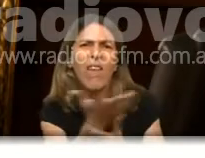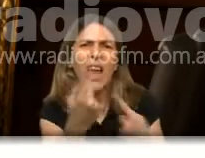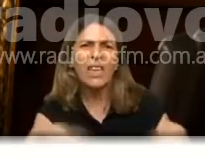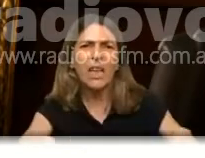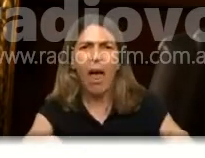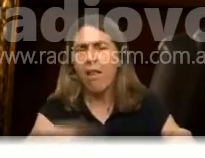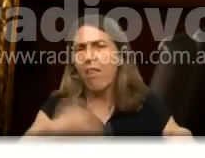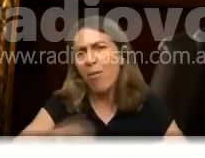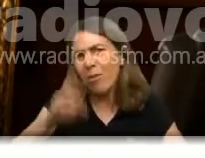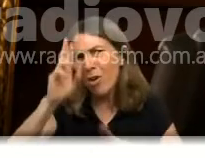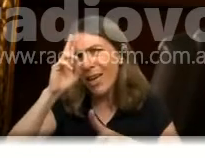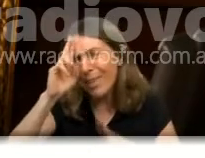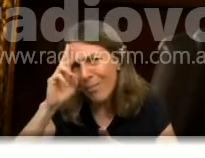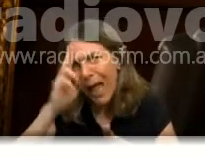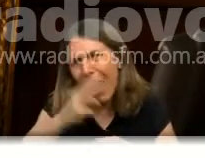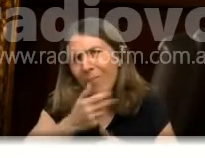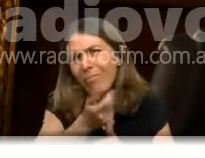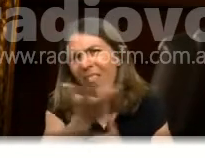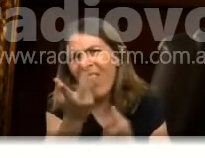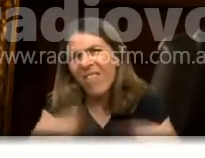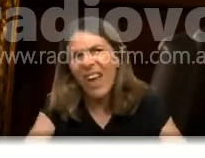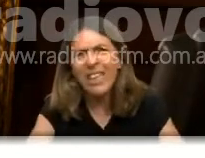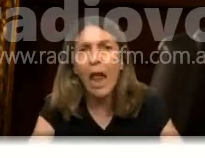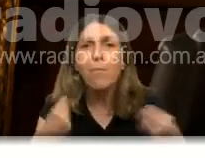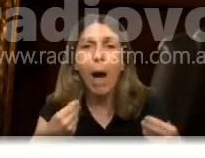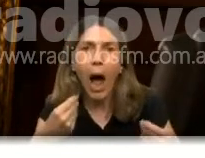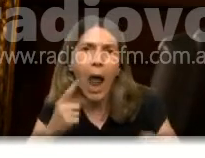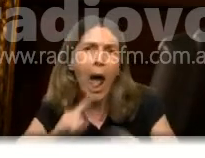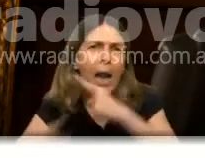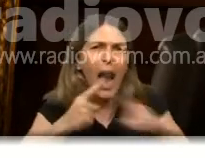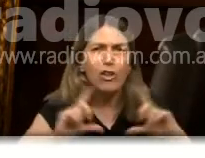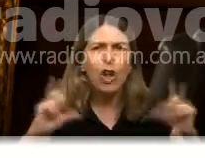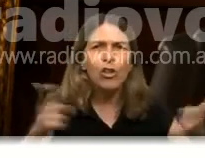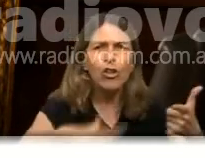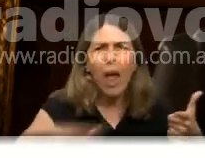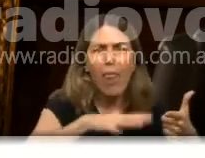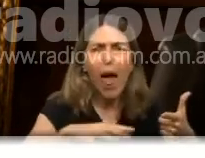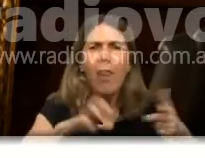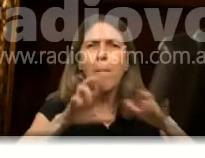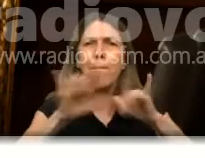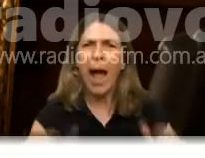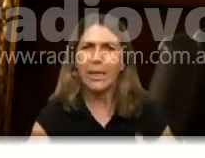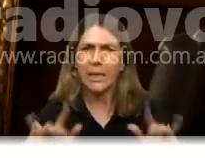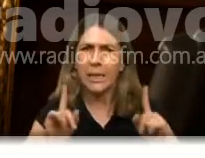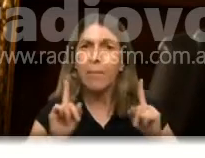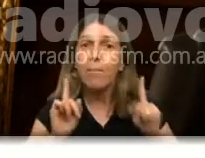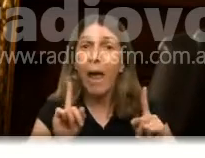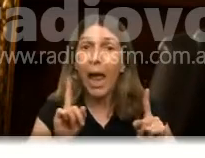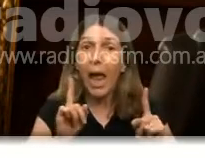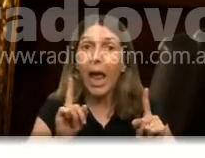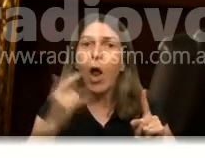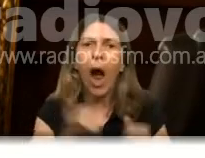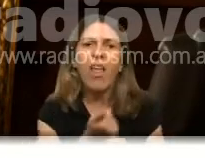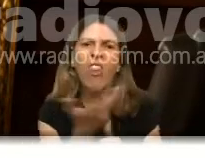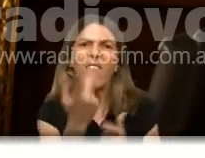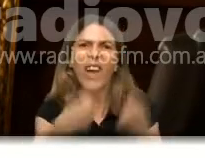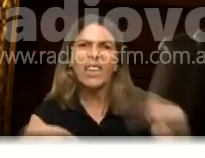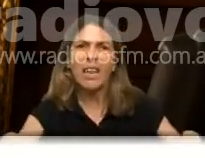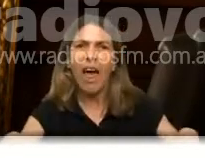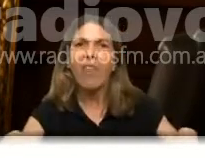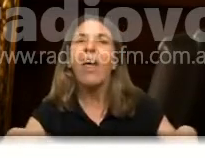respetar esa pluralidad para que la convivencia sea armónica pero toda diferencia debe ceder